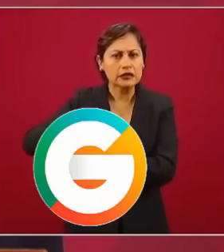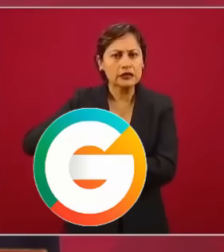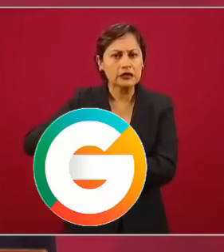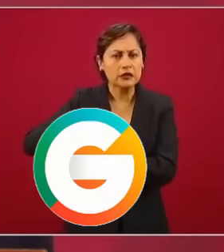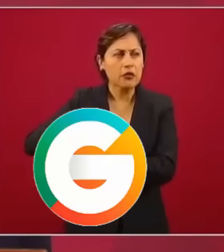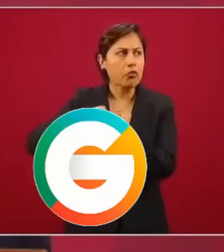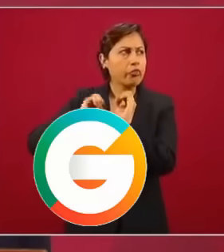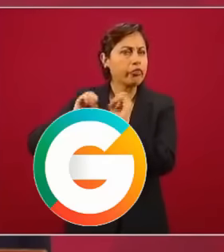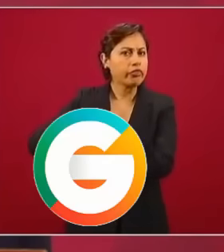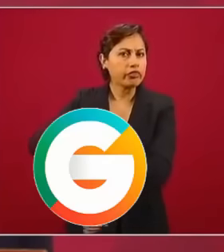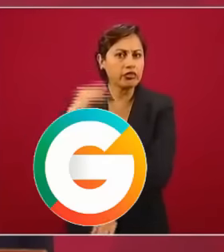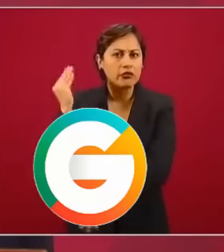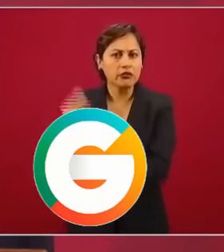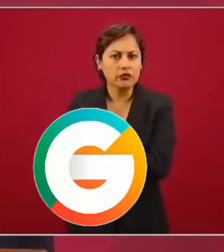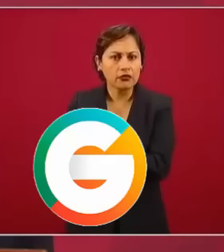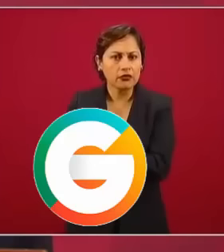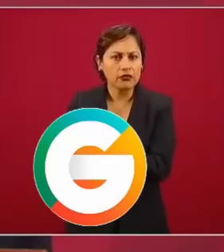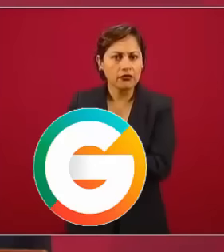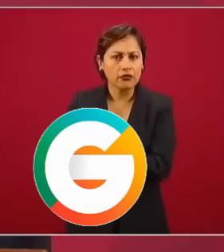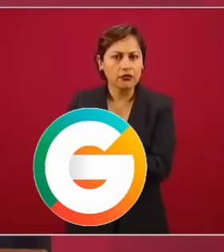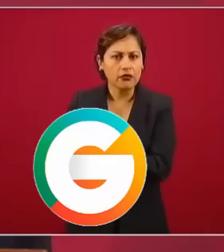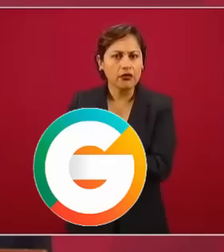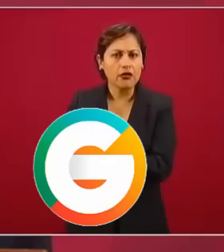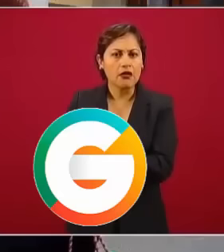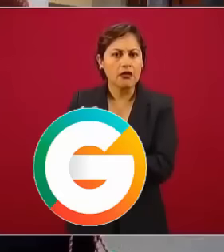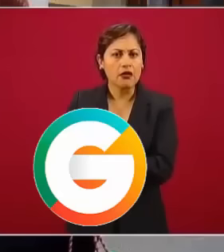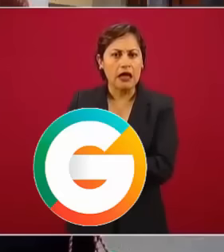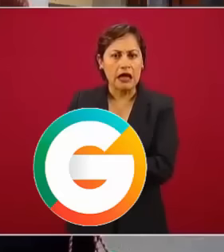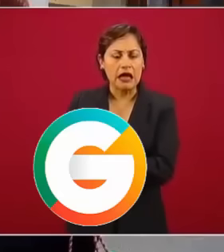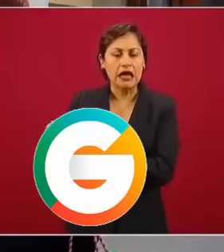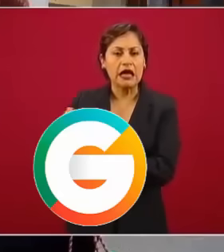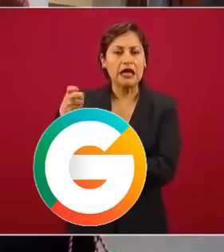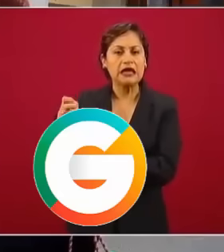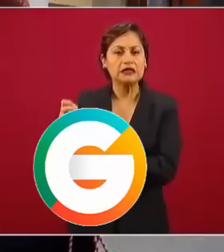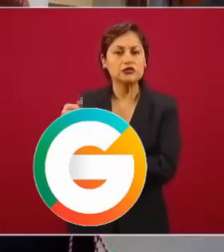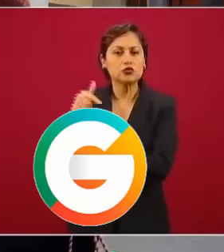abandono al indio vivo.